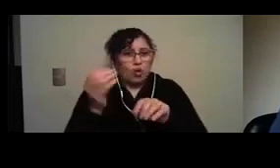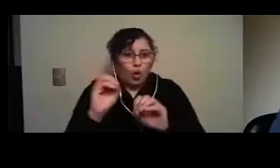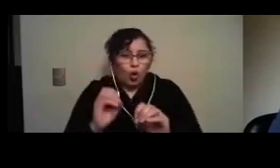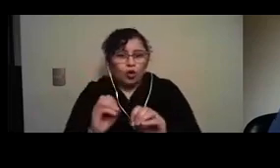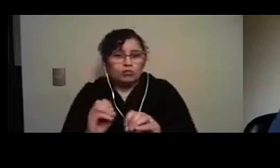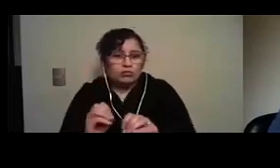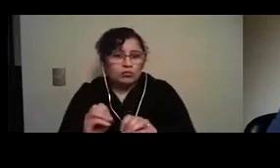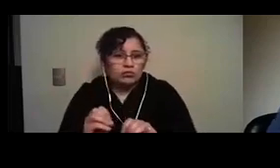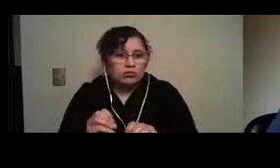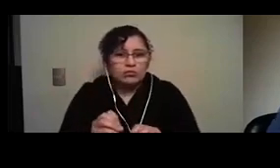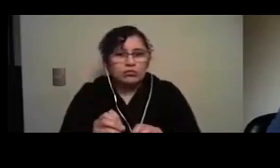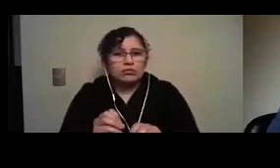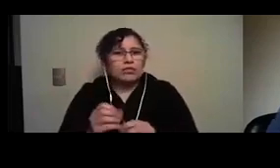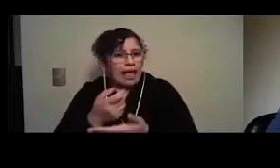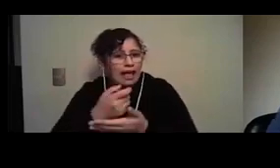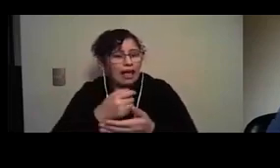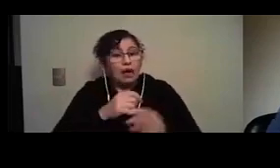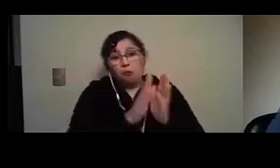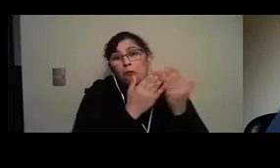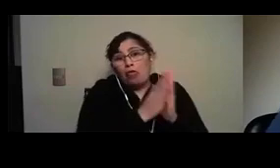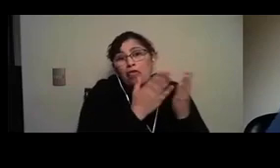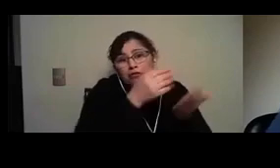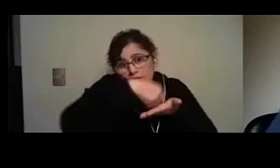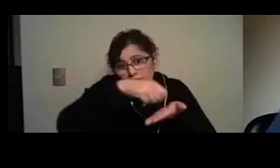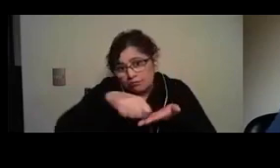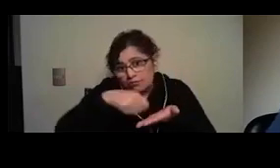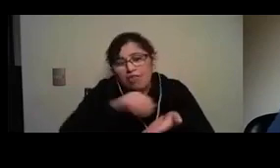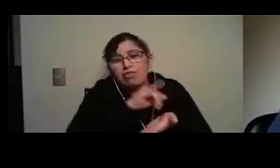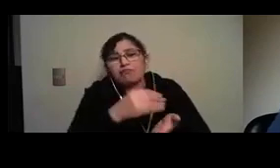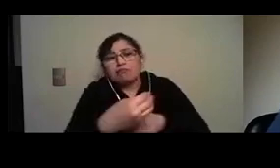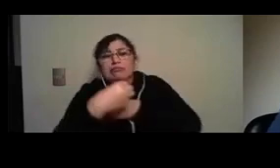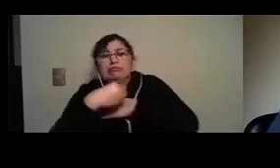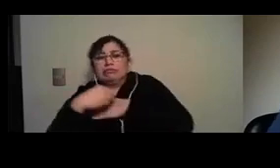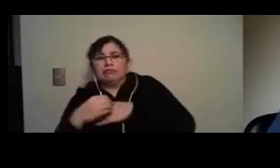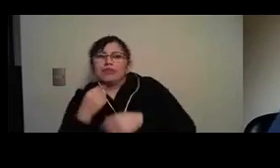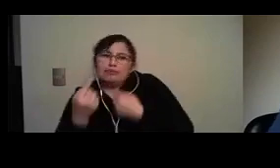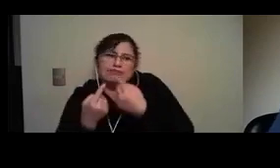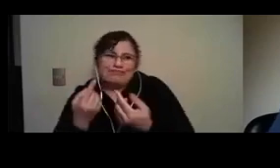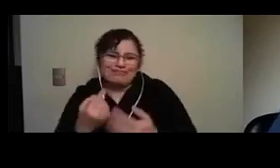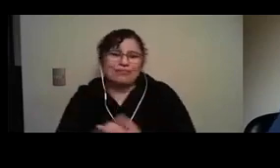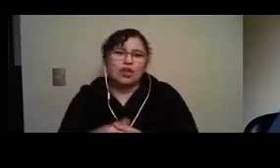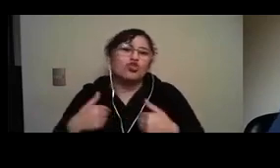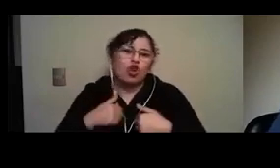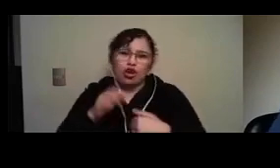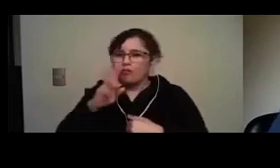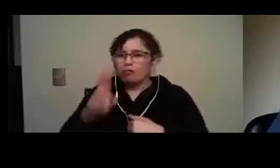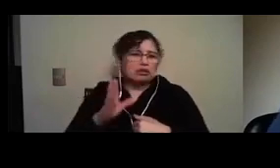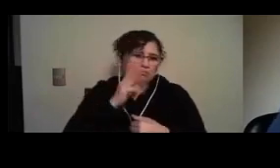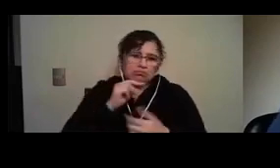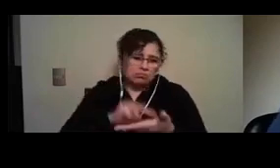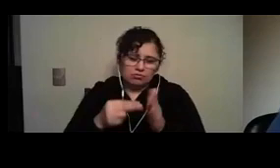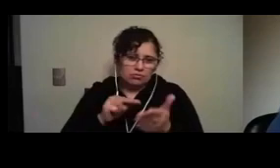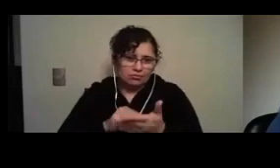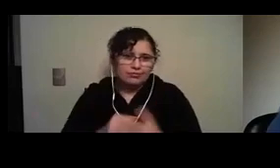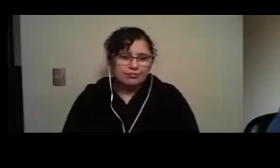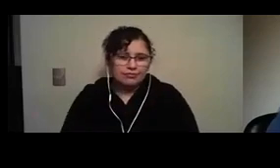el cuaderno que tengan a mano y después me lo verbalizan y pudiendo responderla la voy a hacer, no tener ningún inconveniente, ¿de